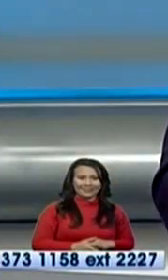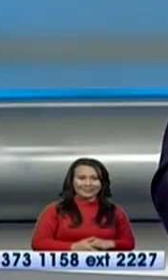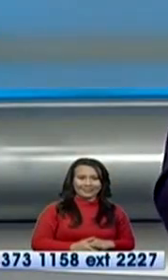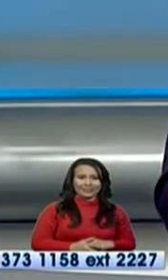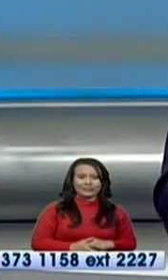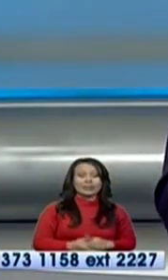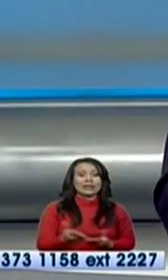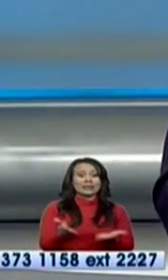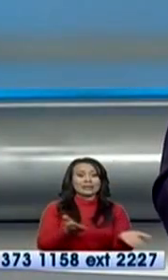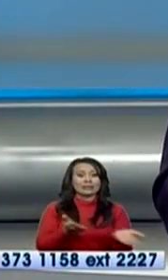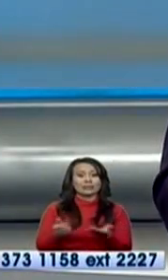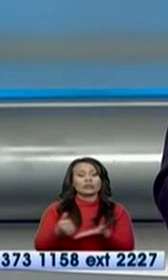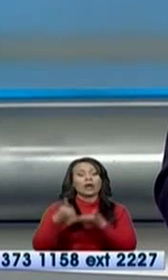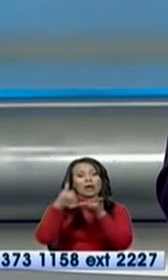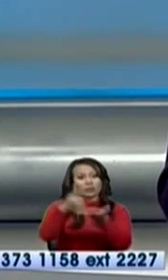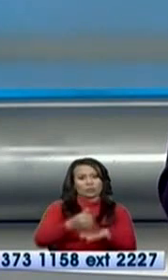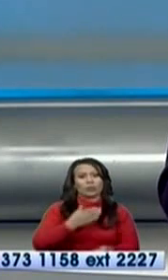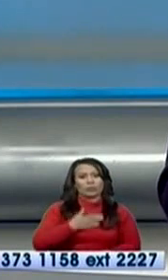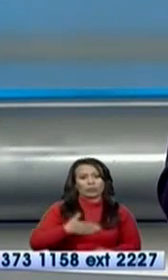Un servicio social.